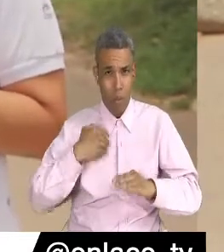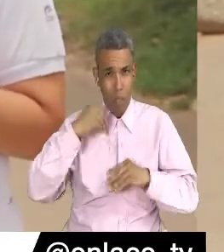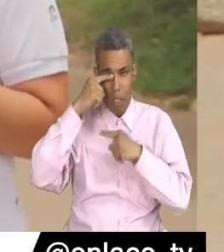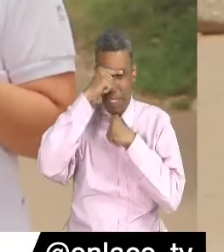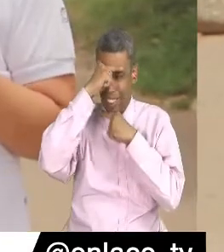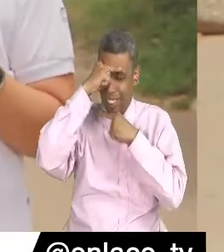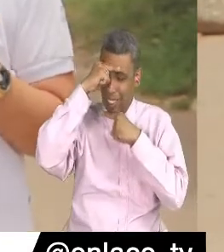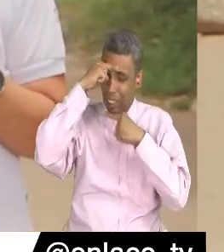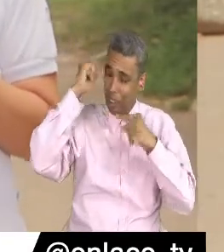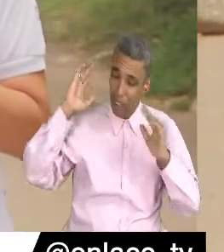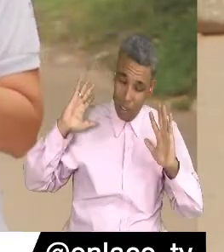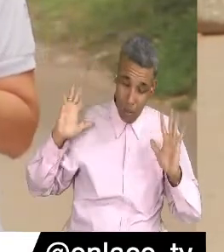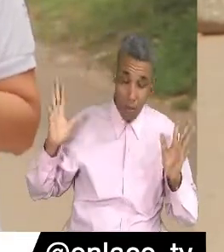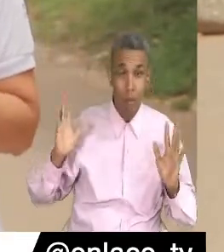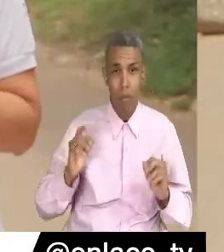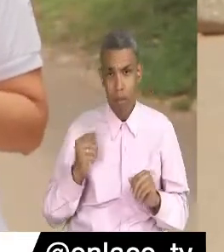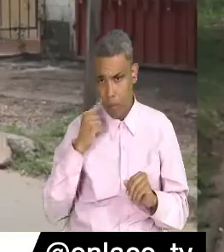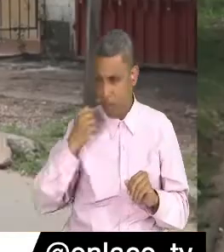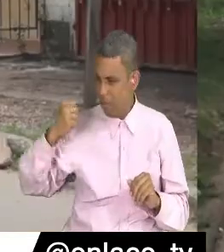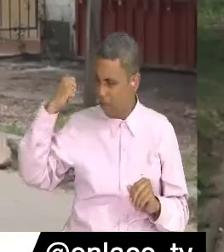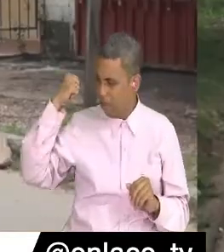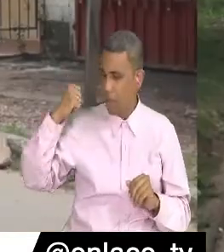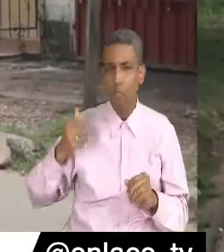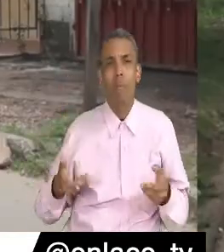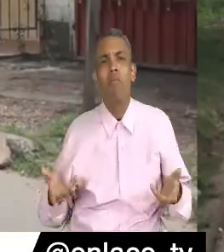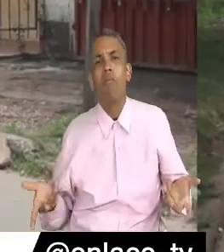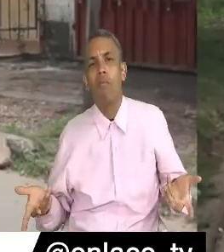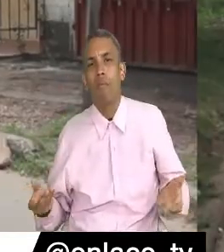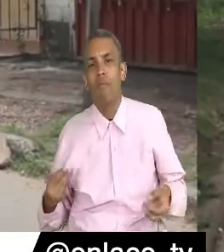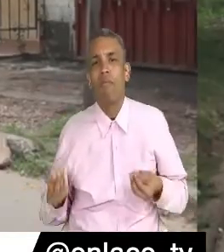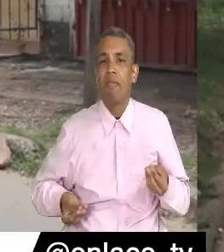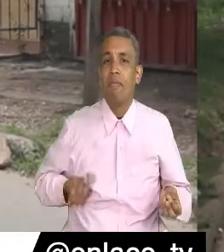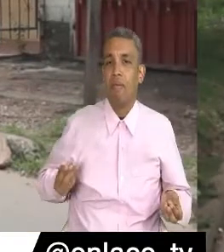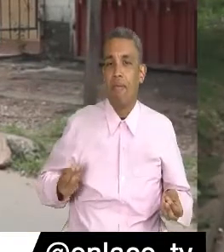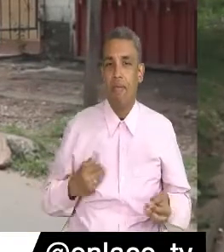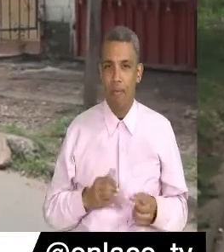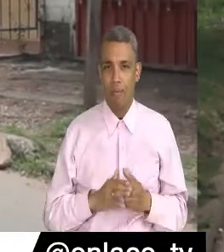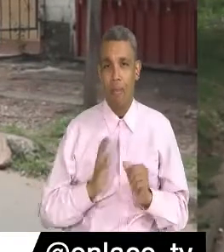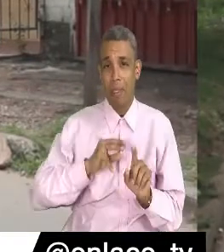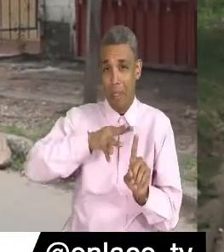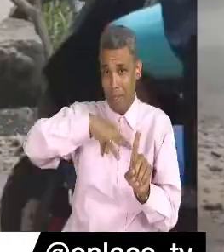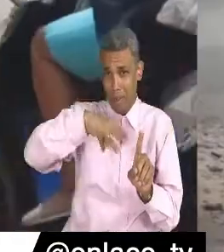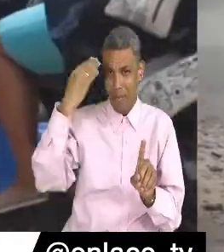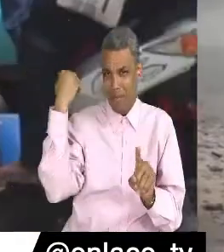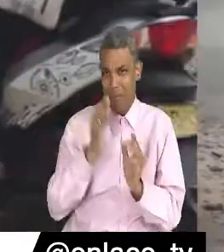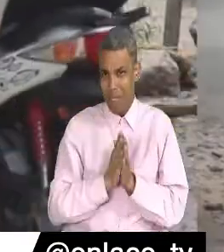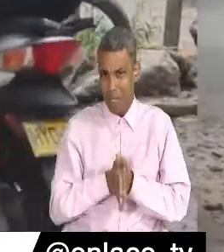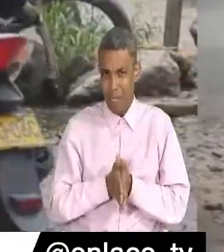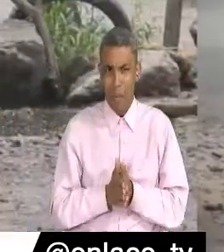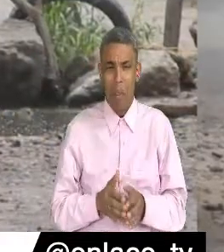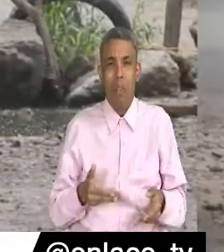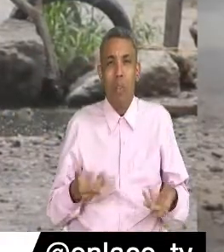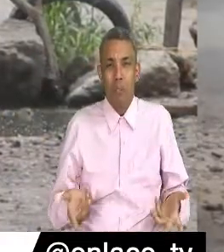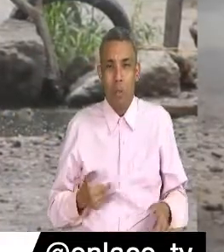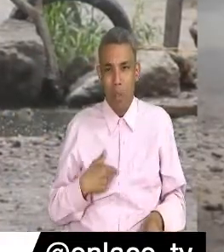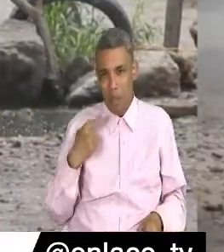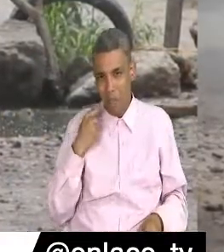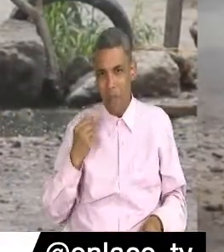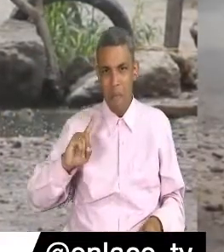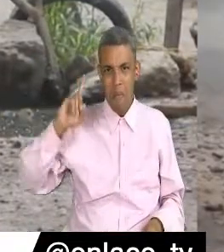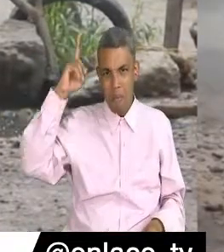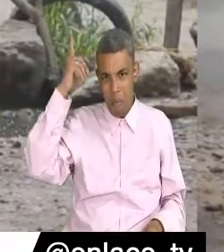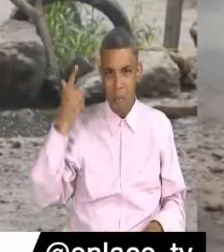están viendo en la parte de atrás, pues decidió taparlo hace más de 3 meses, en diciembre aproximadamente. Allí se encuentran llantas,